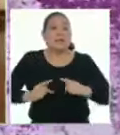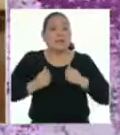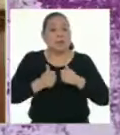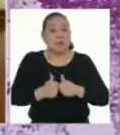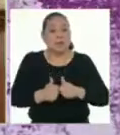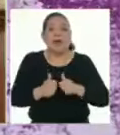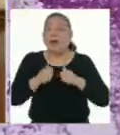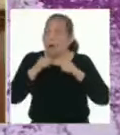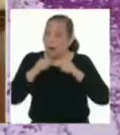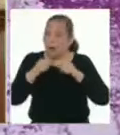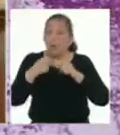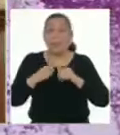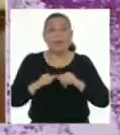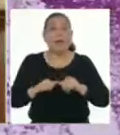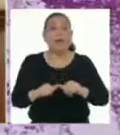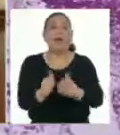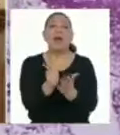vida eterna. Amén.